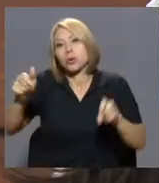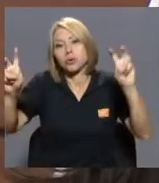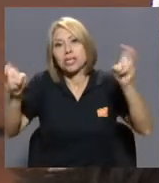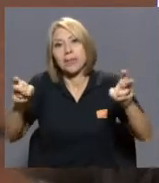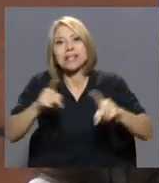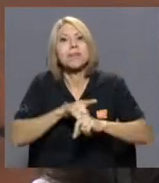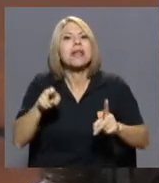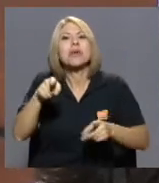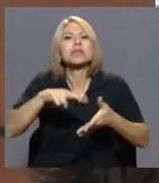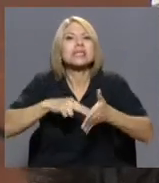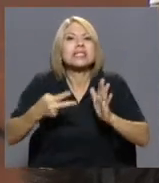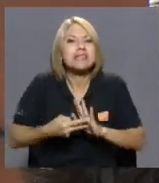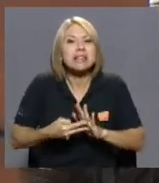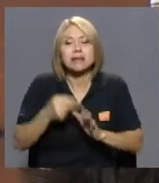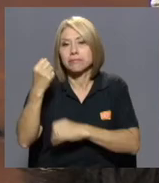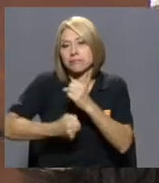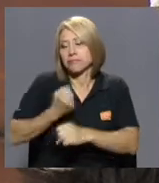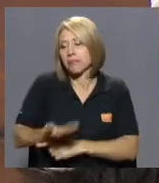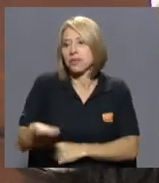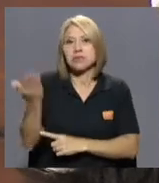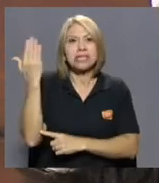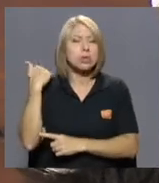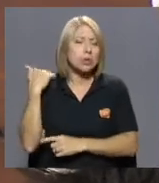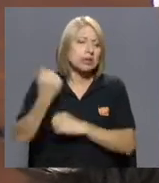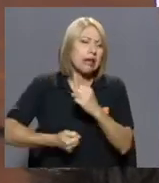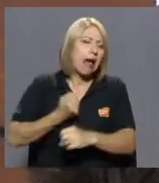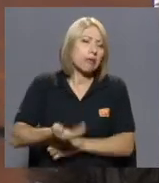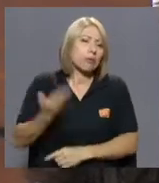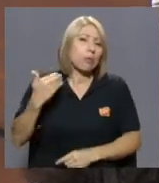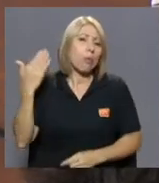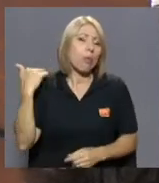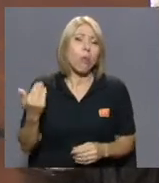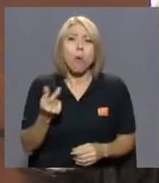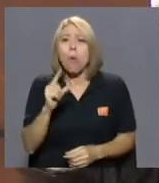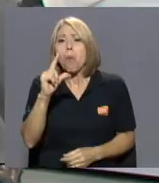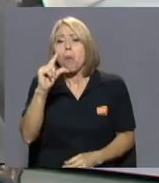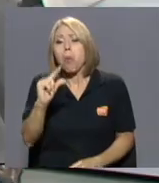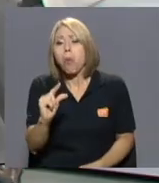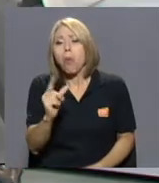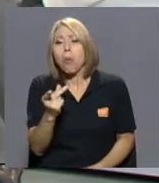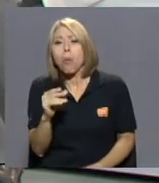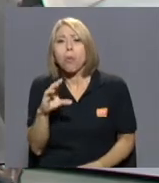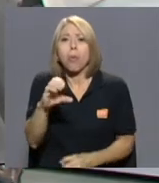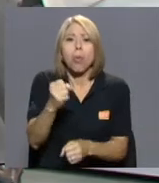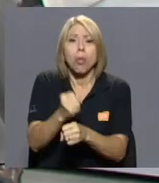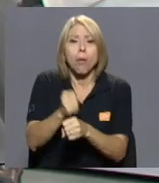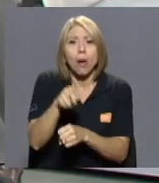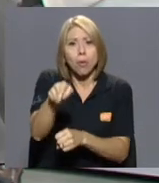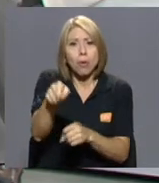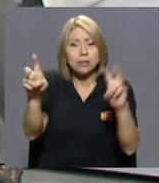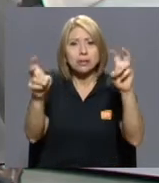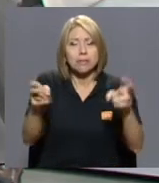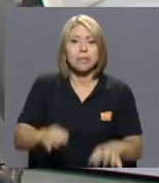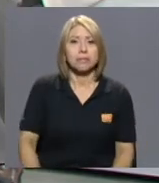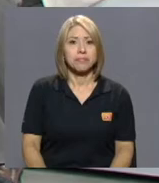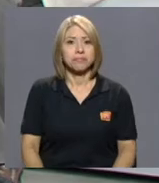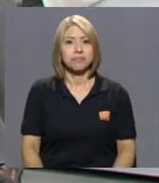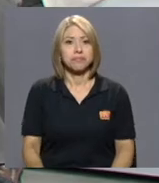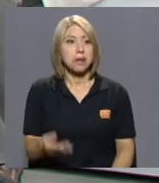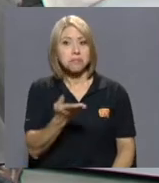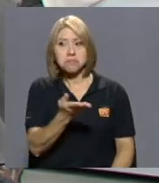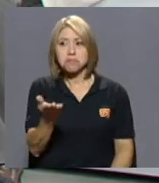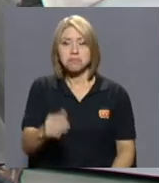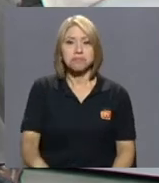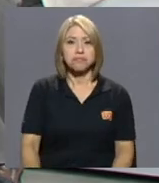se ha hecho en los años anteriores, en décadas anteriores, en Costa Rica. Valeria, Leonardo. Lo que dice